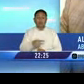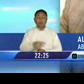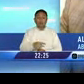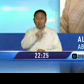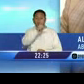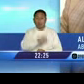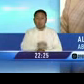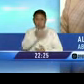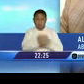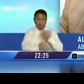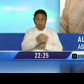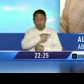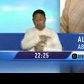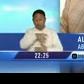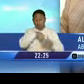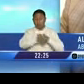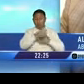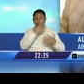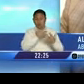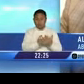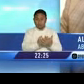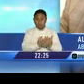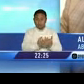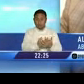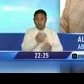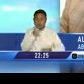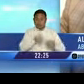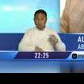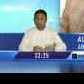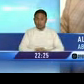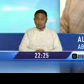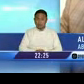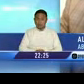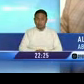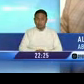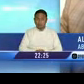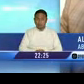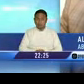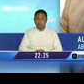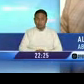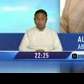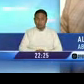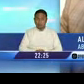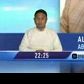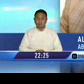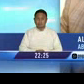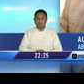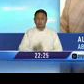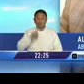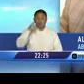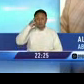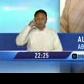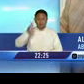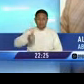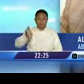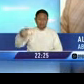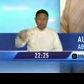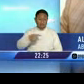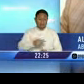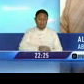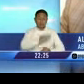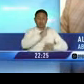la persona que está acusada del delito de lavado de activos. Cuando se ratifique el estado de inocencia,